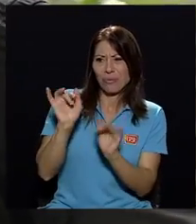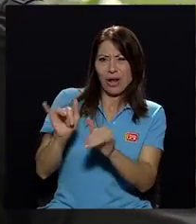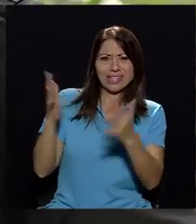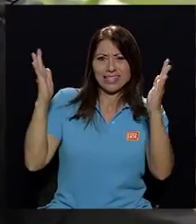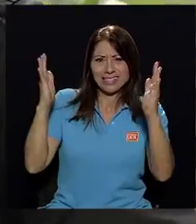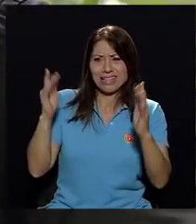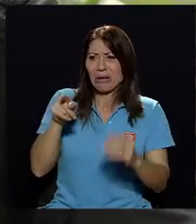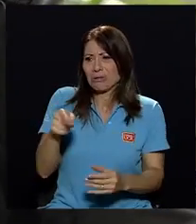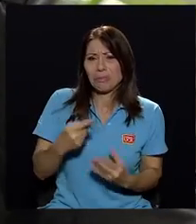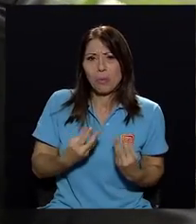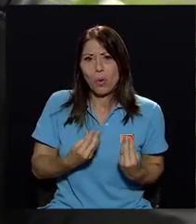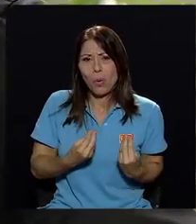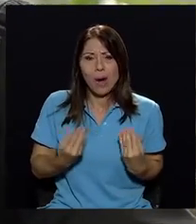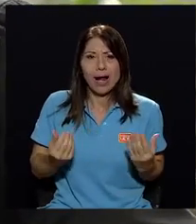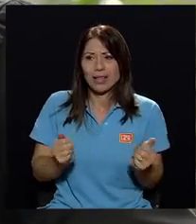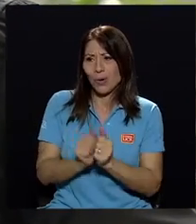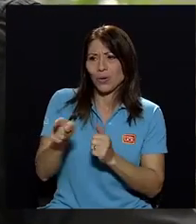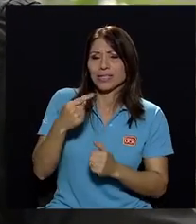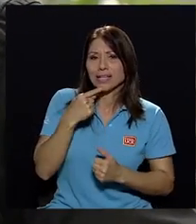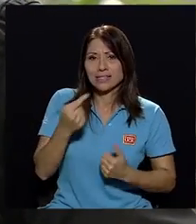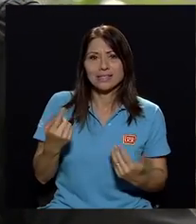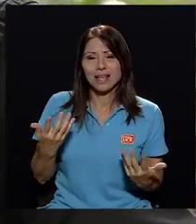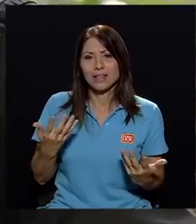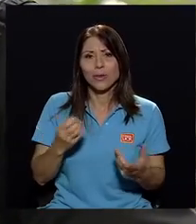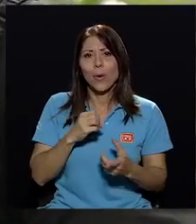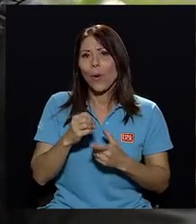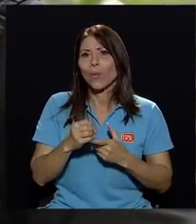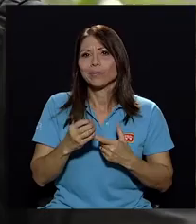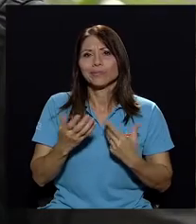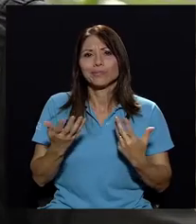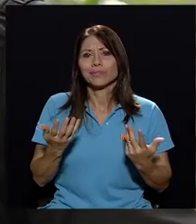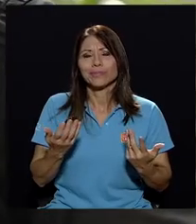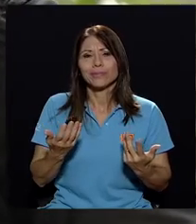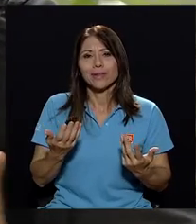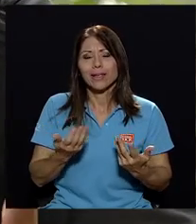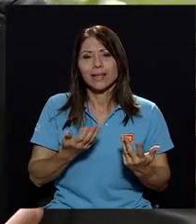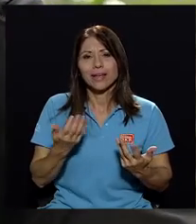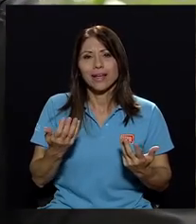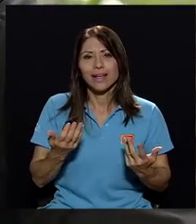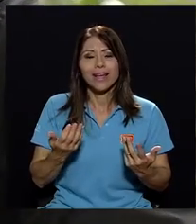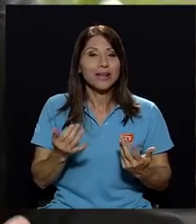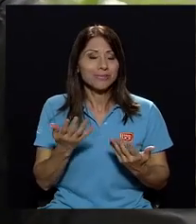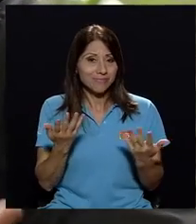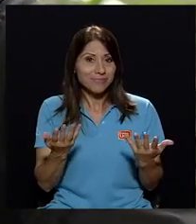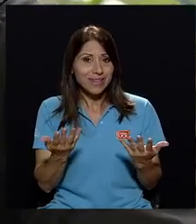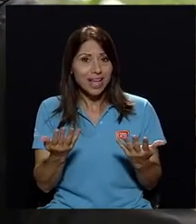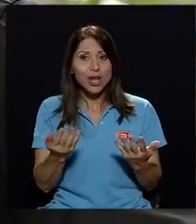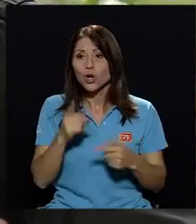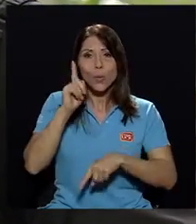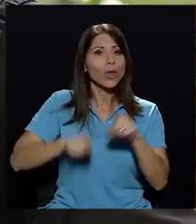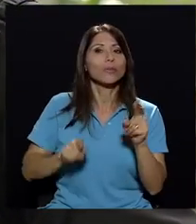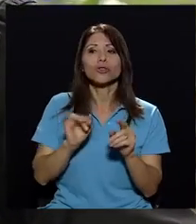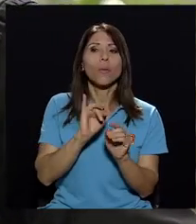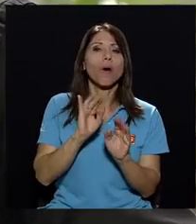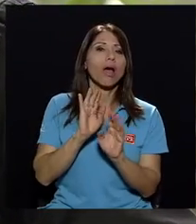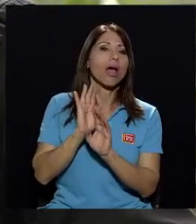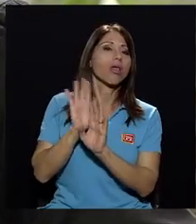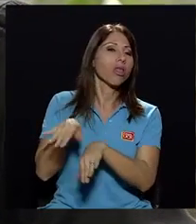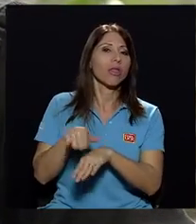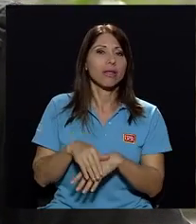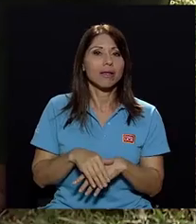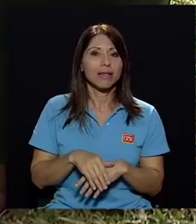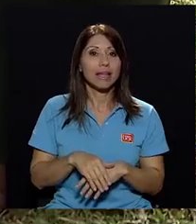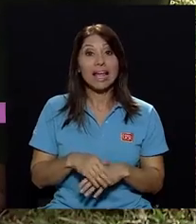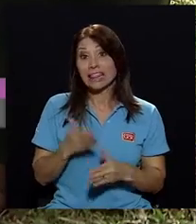estás siendo muy cobarde con lo que estás diciendo, o como les digo, descalificar. Puede